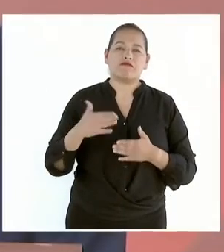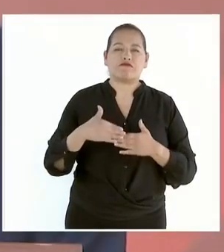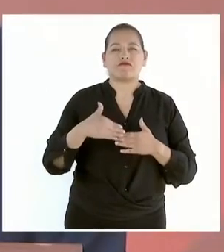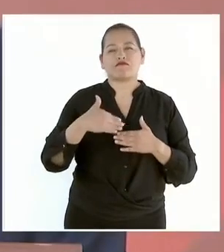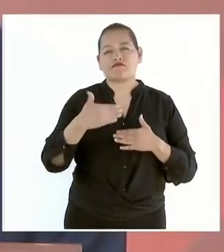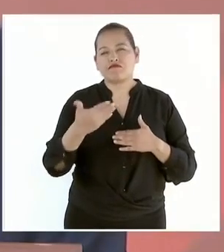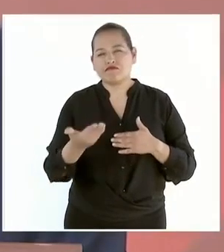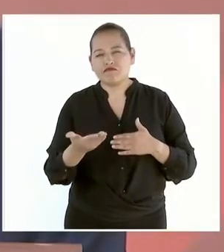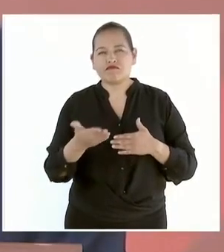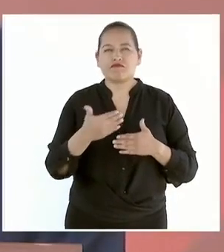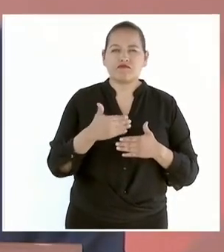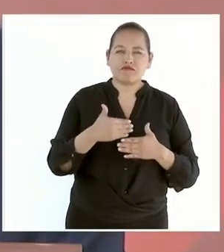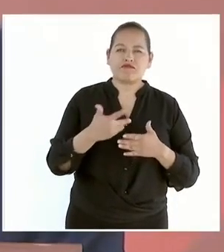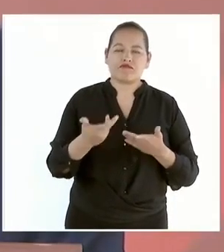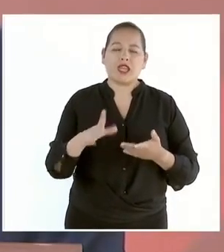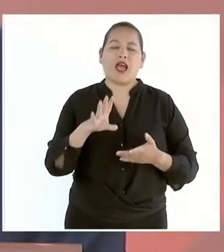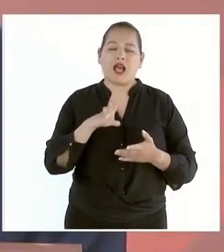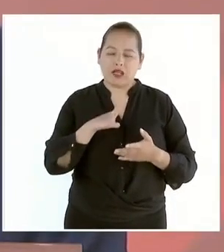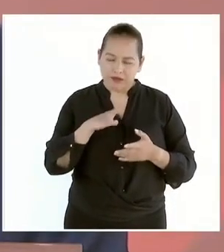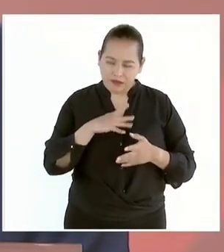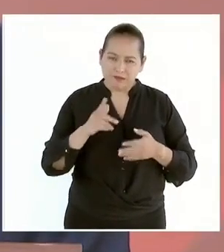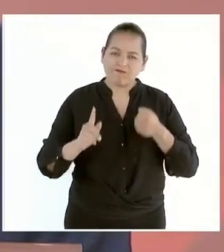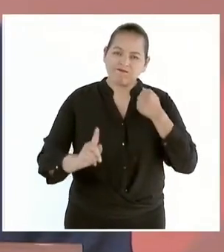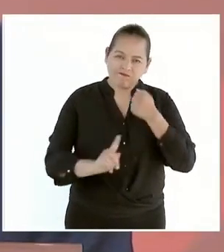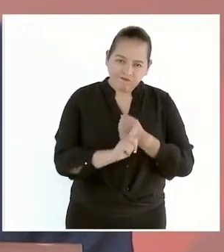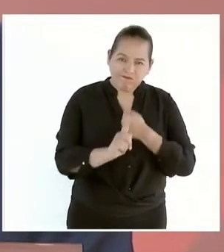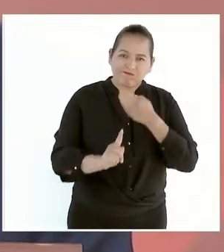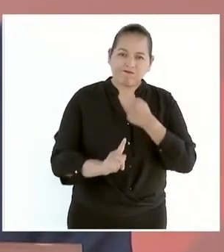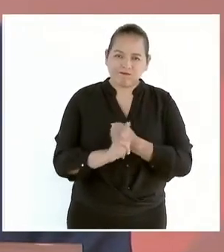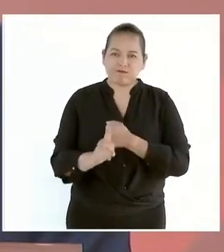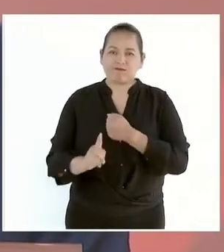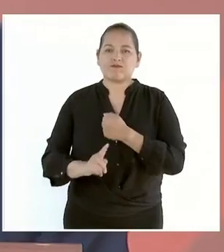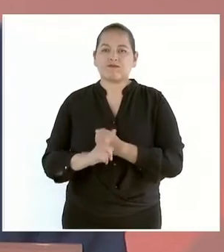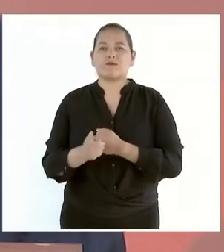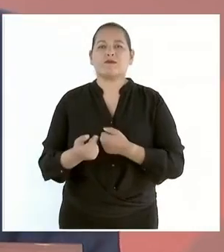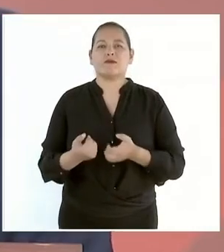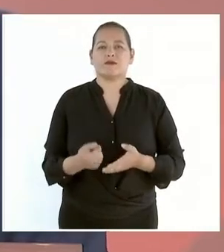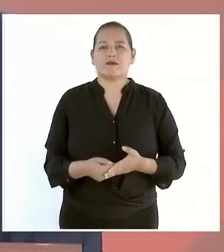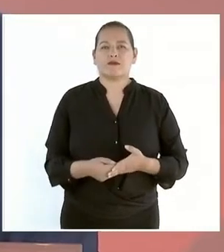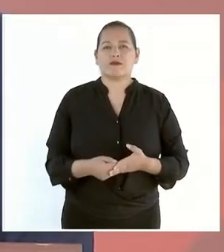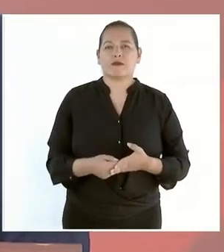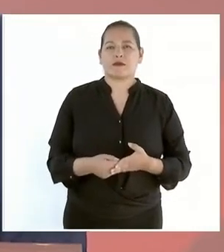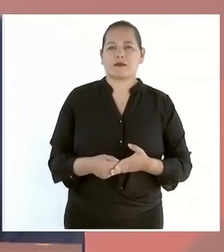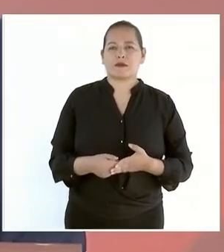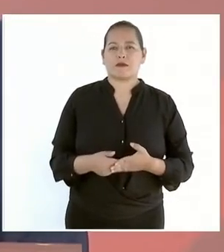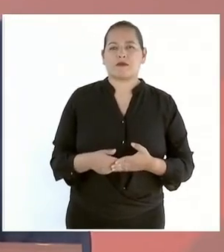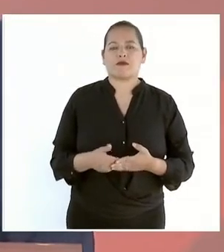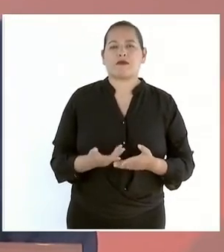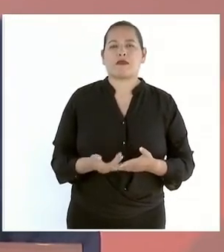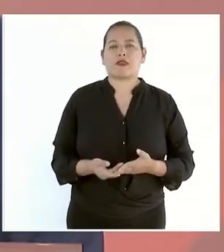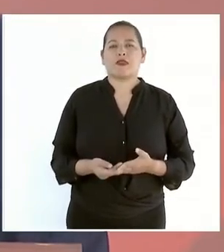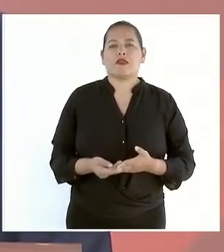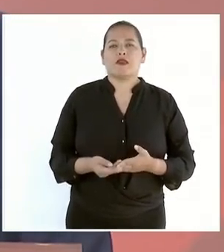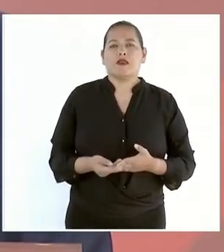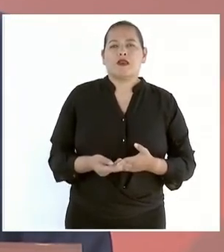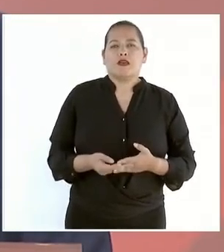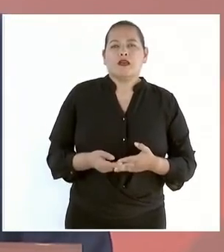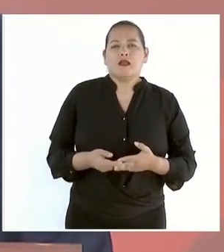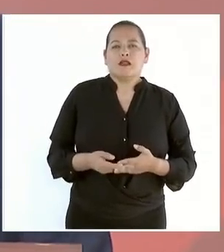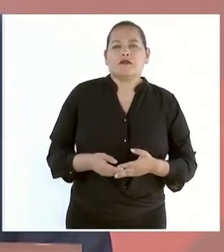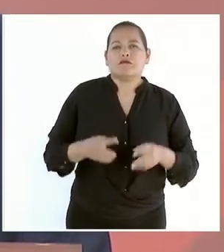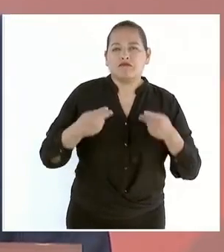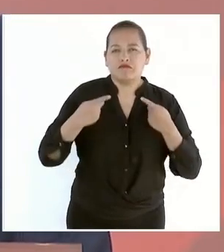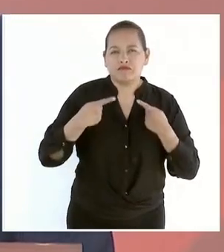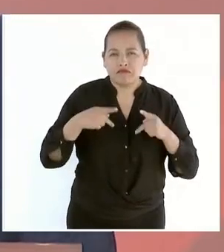serios conflictos entre las potencias que participasen en ello y los